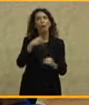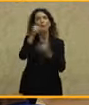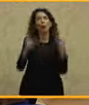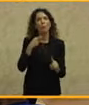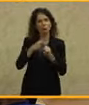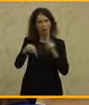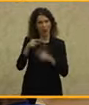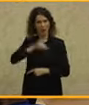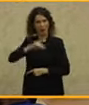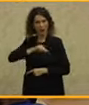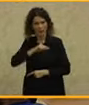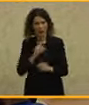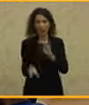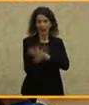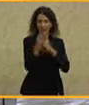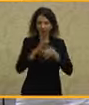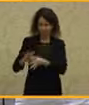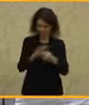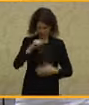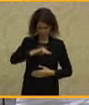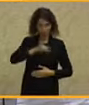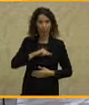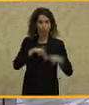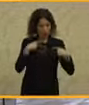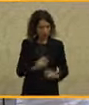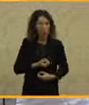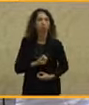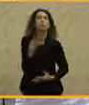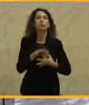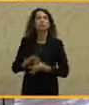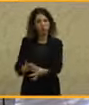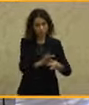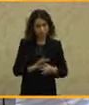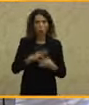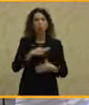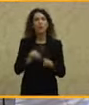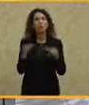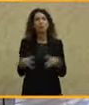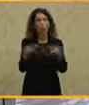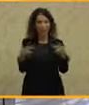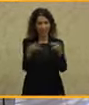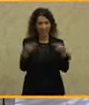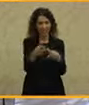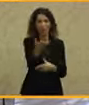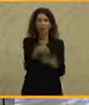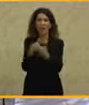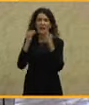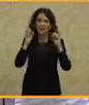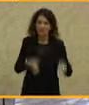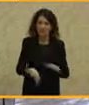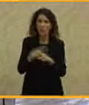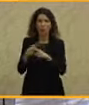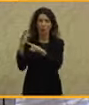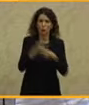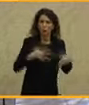y consciente, si desarrollamos los vínculos que provienen de nuestro corazón, alumbraremos una sociedad sin barreras y sin